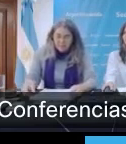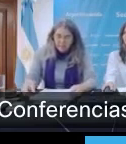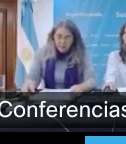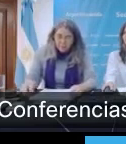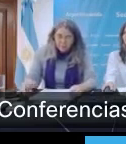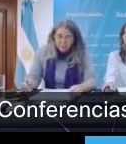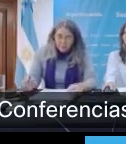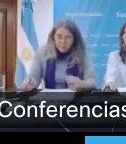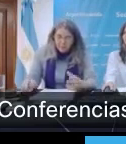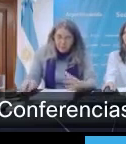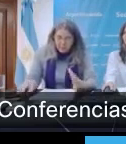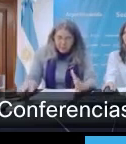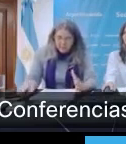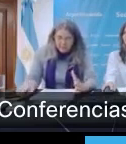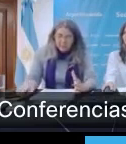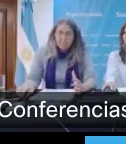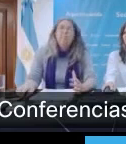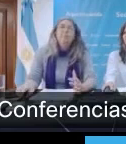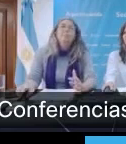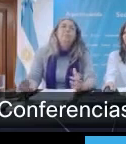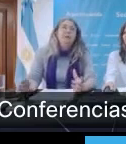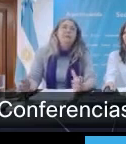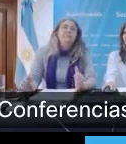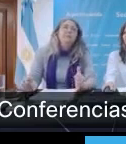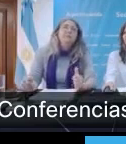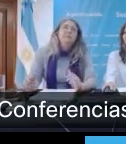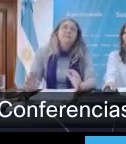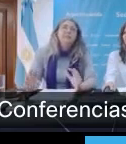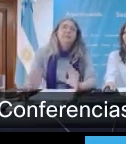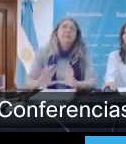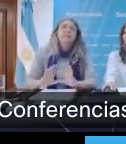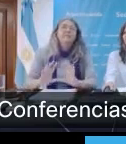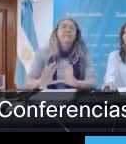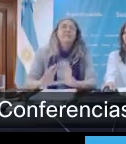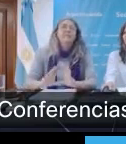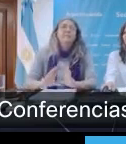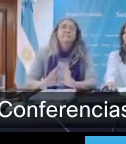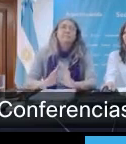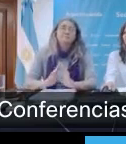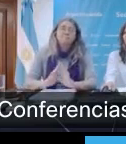Entonces, bueno, es importante poder, en definitiva,